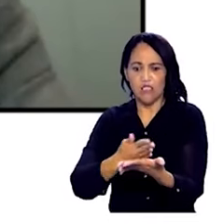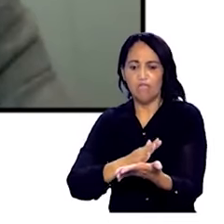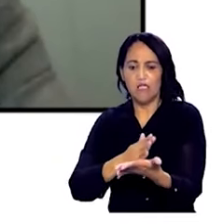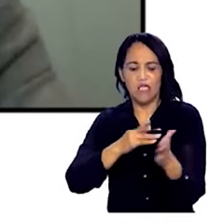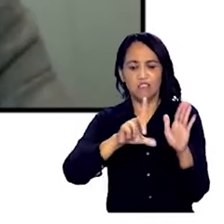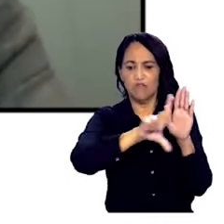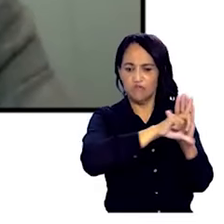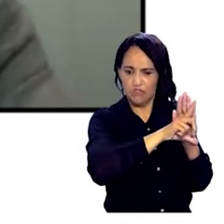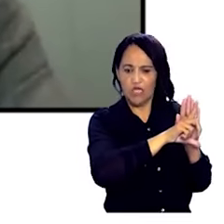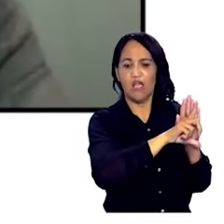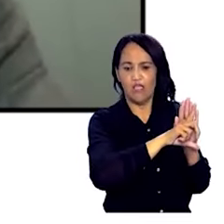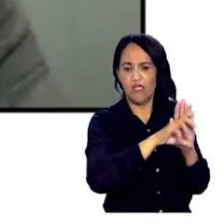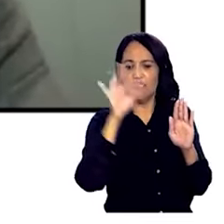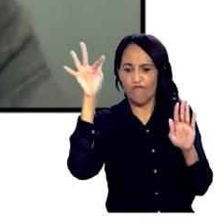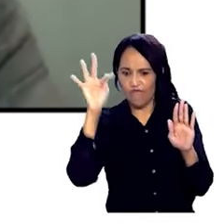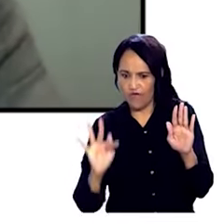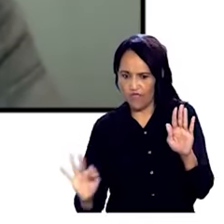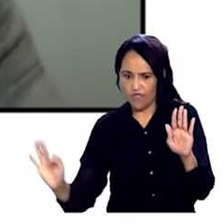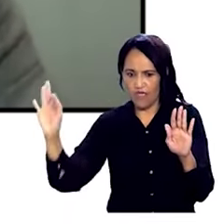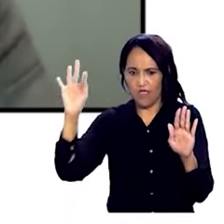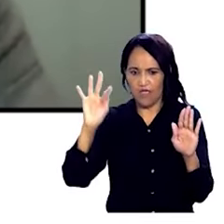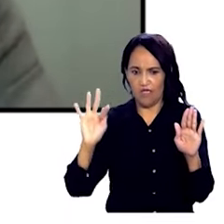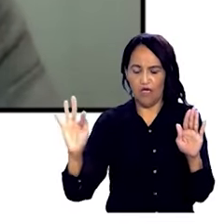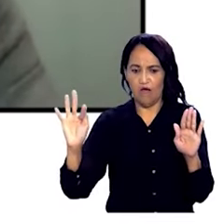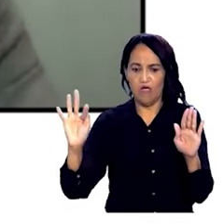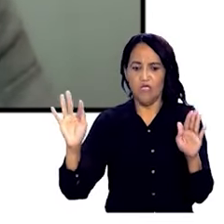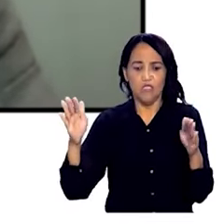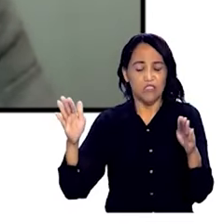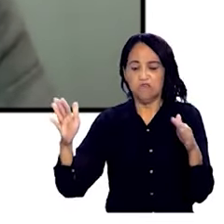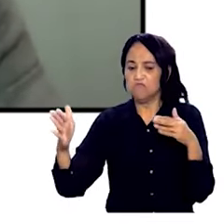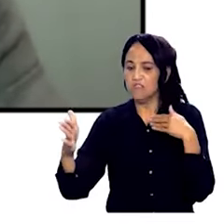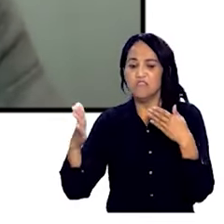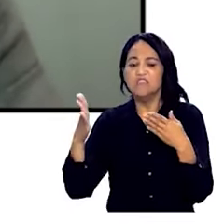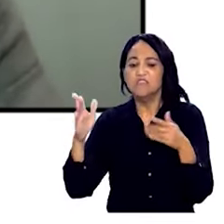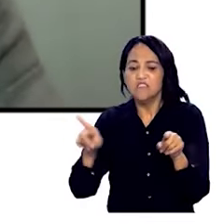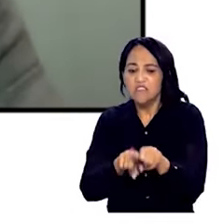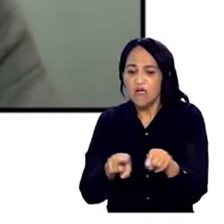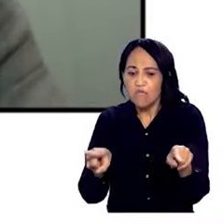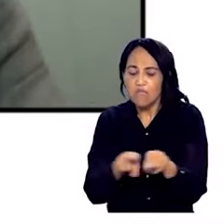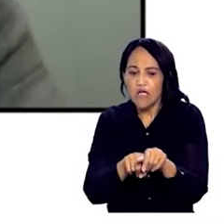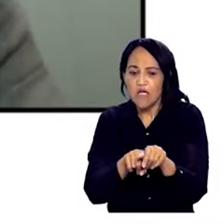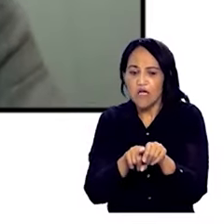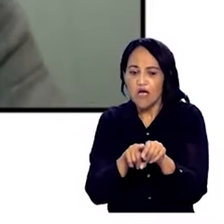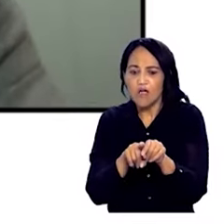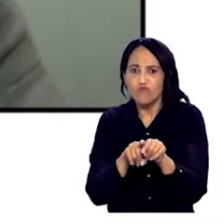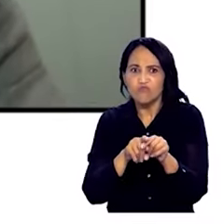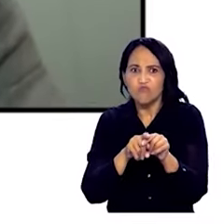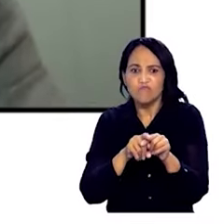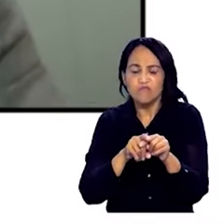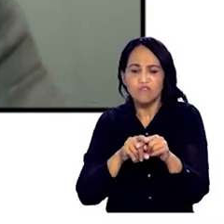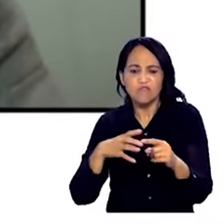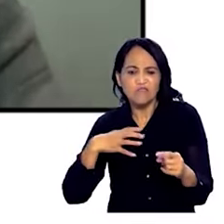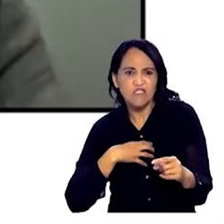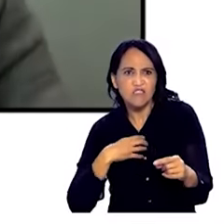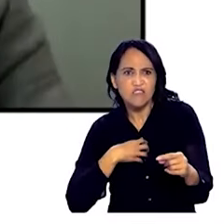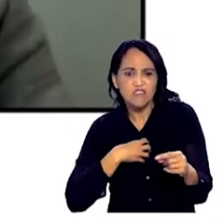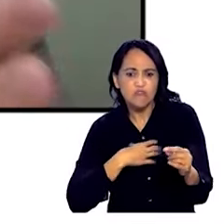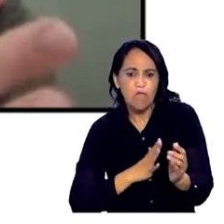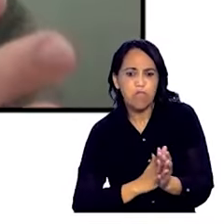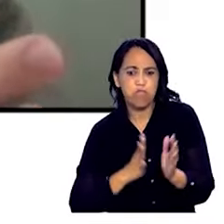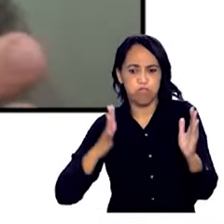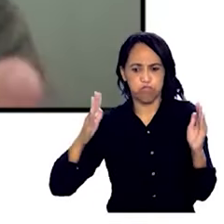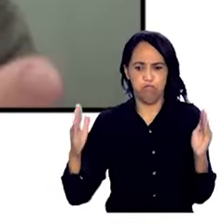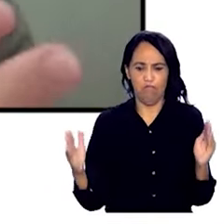Estado Nacional es parte en un sentido Amp parae organiz del sistem entre